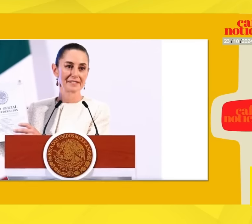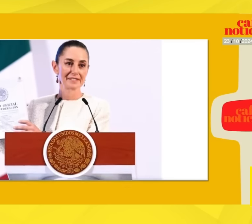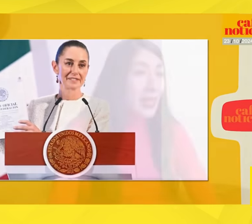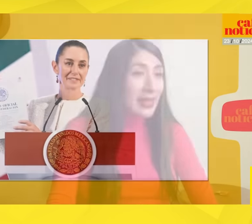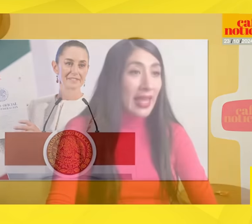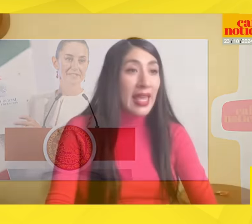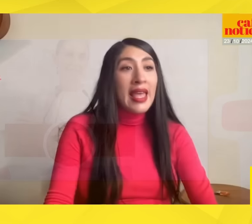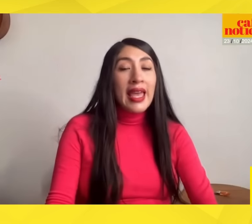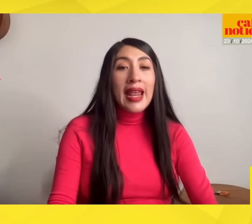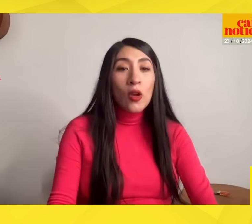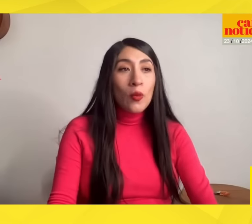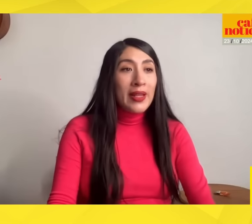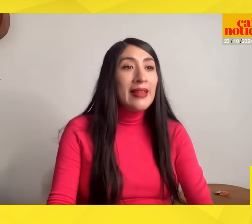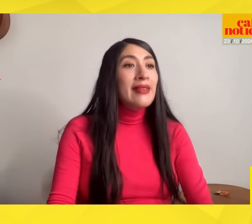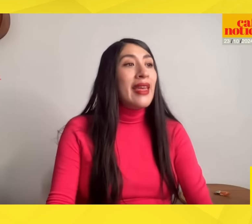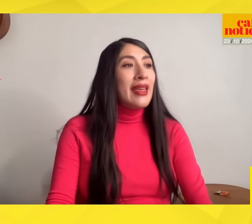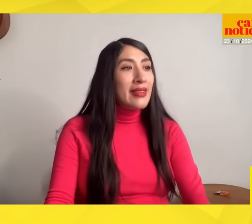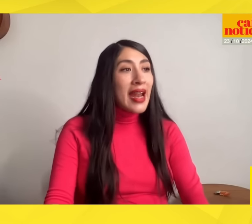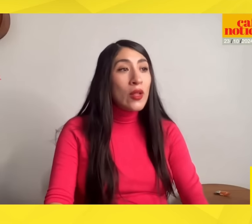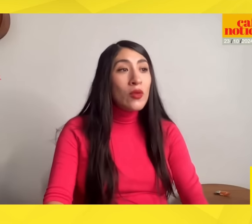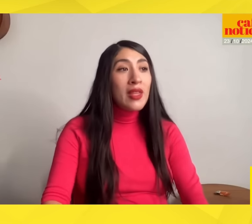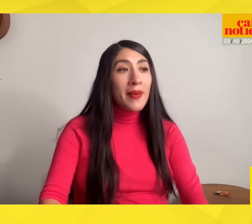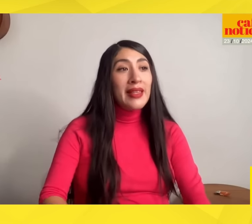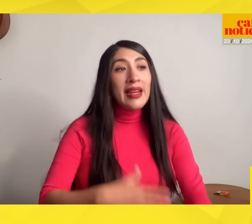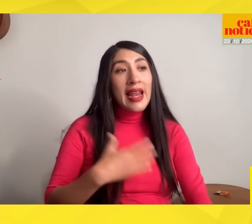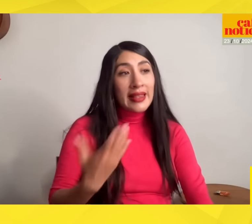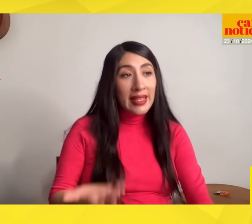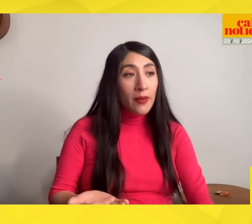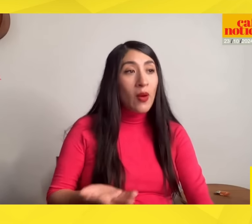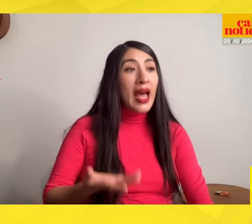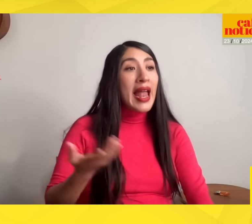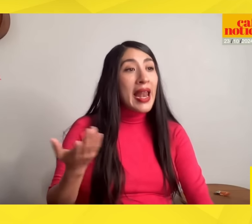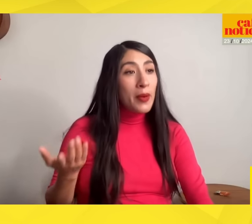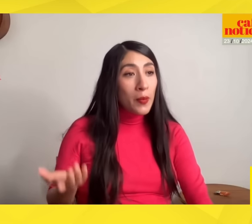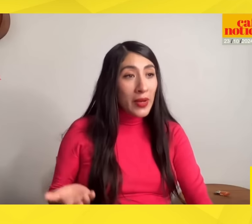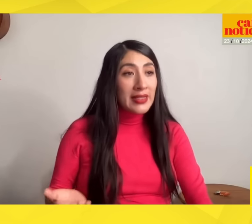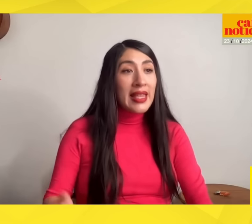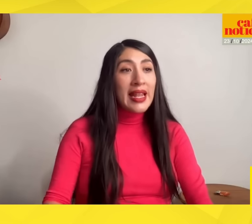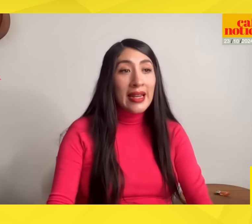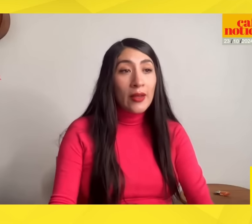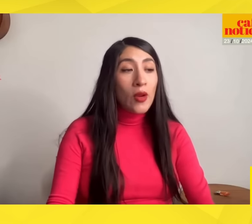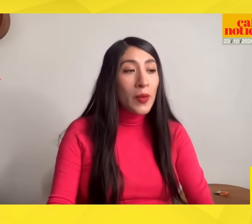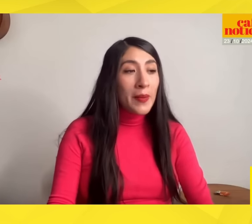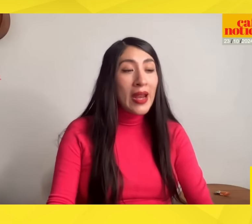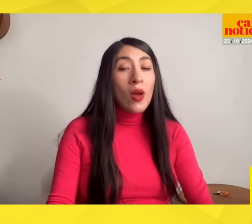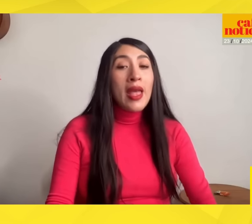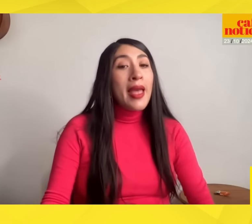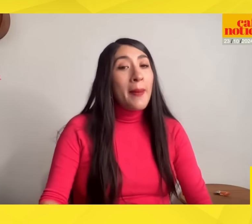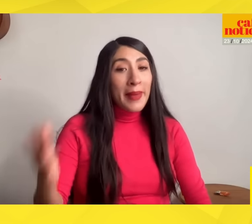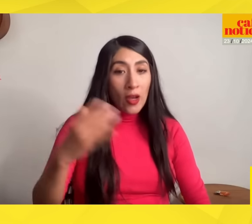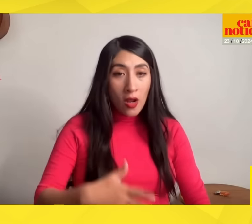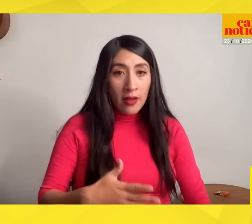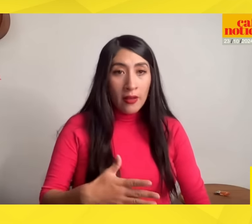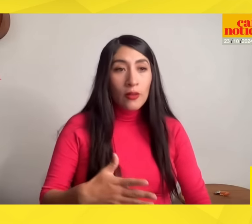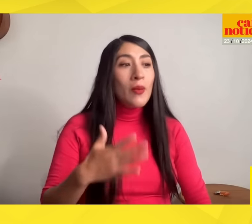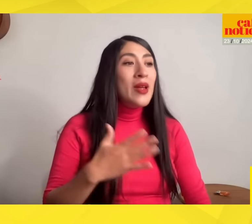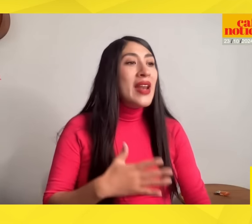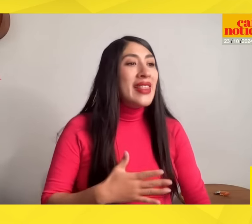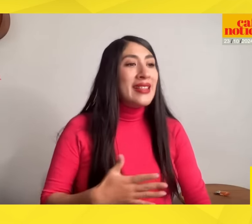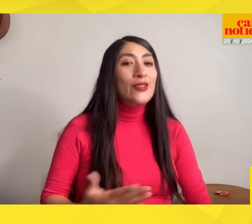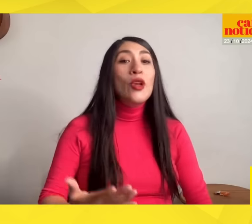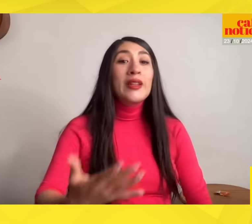y políticamente era conveniente entrar en un debate relativo a la propuesta del artículo primero mejor